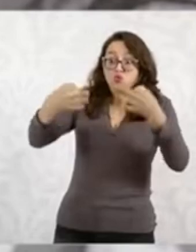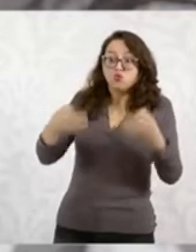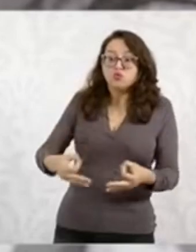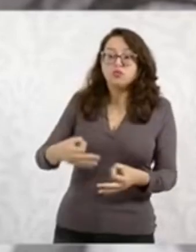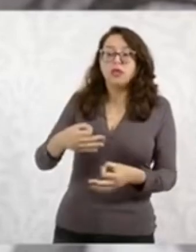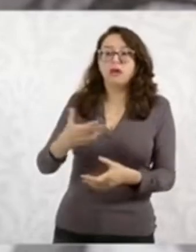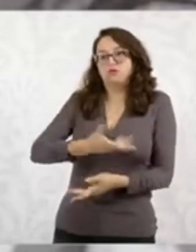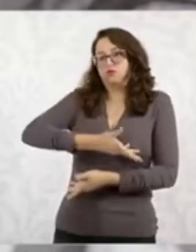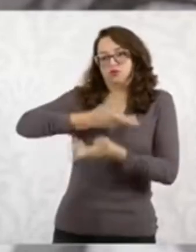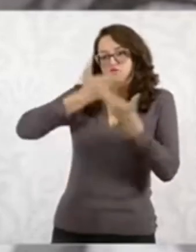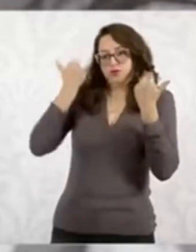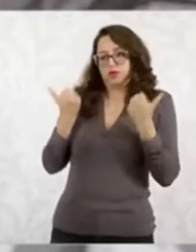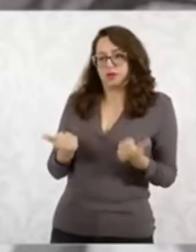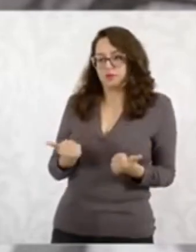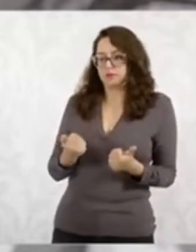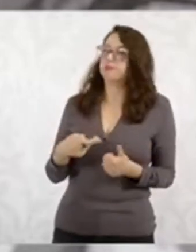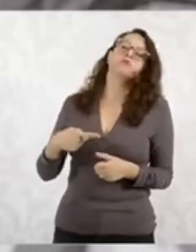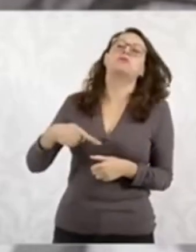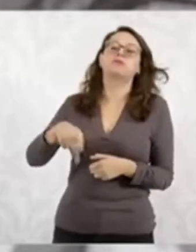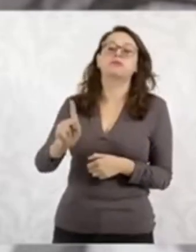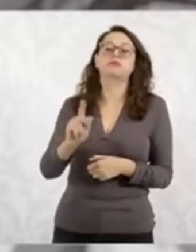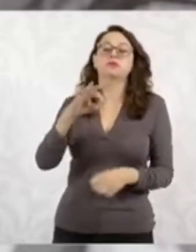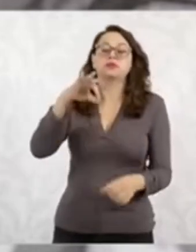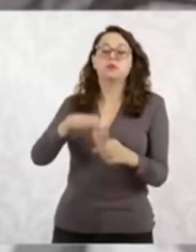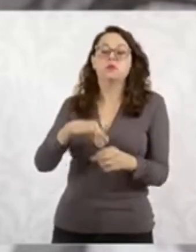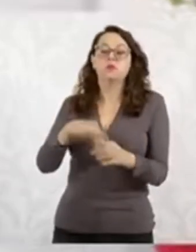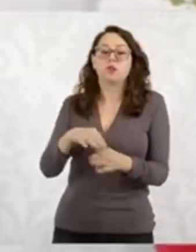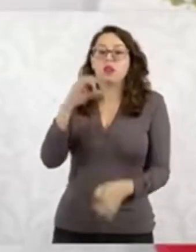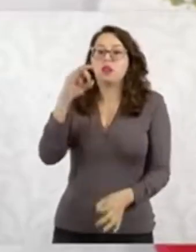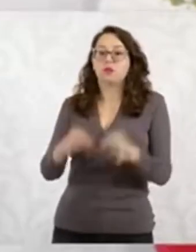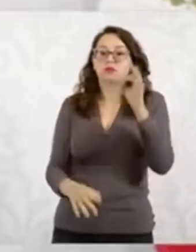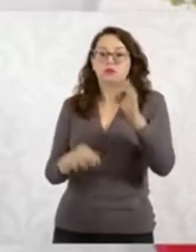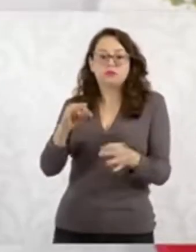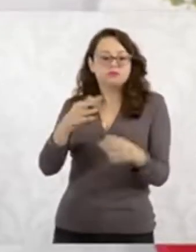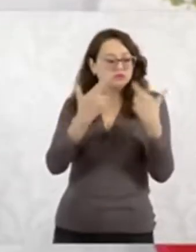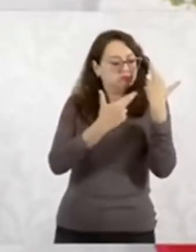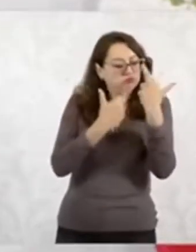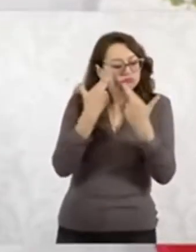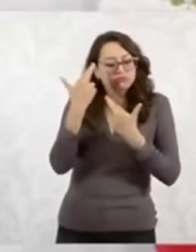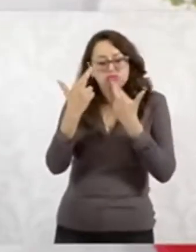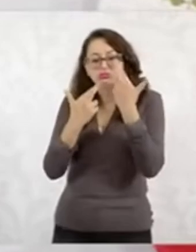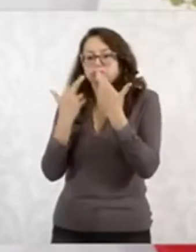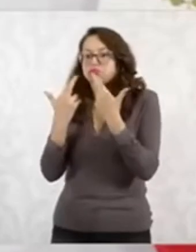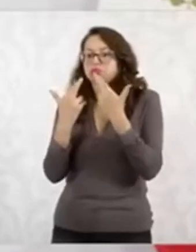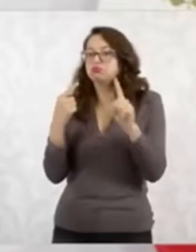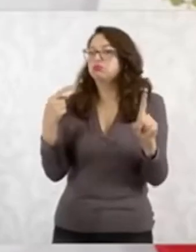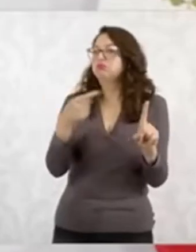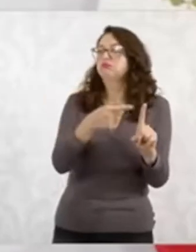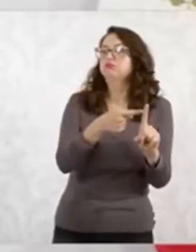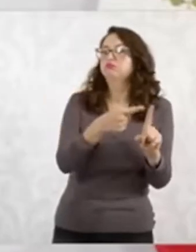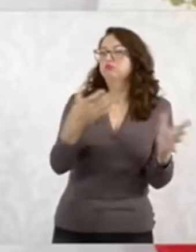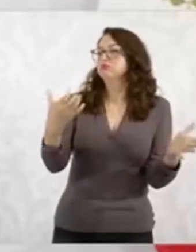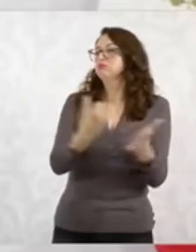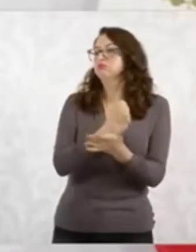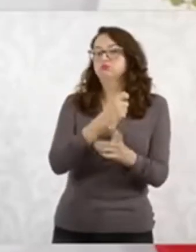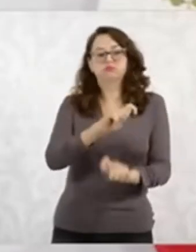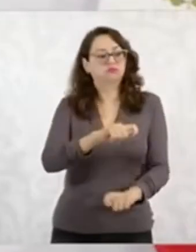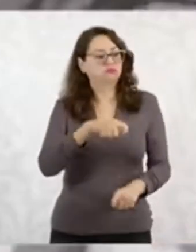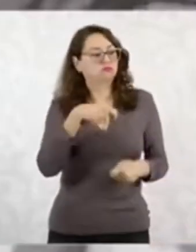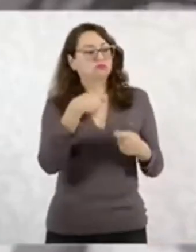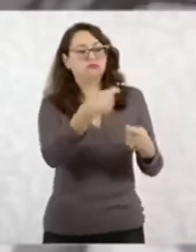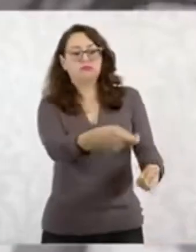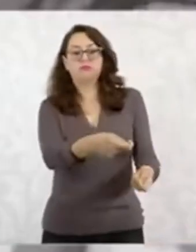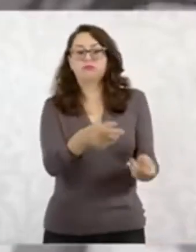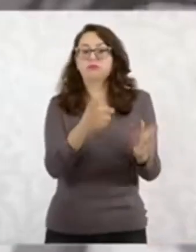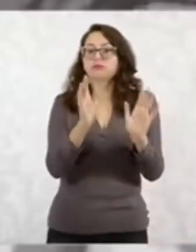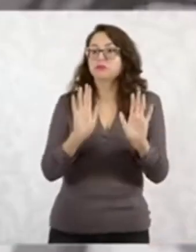General de la República. Lo cierto es que el tribunal dictó que el ganador era Rubén Rocha